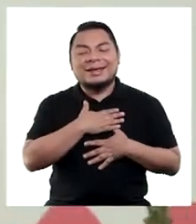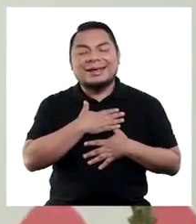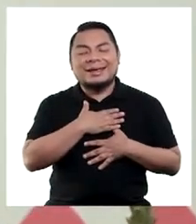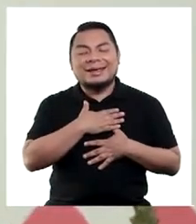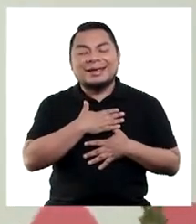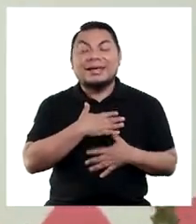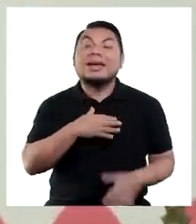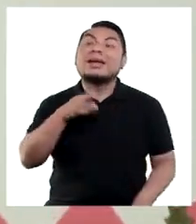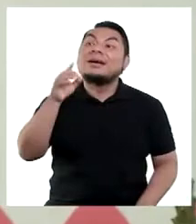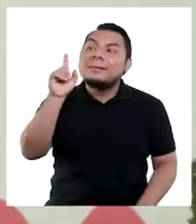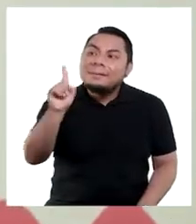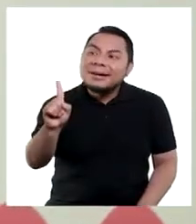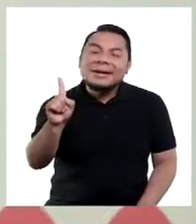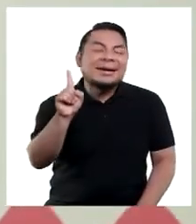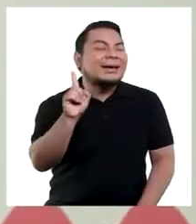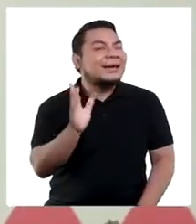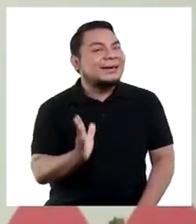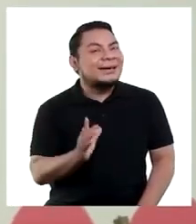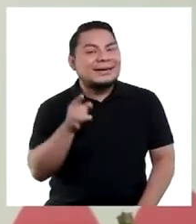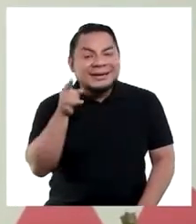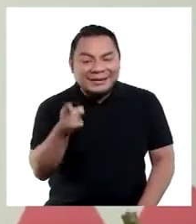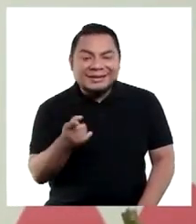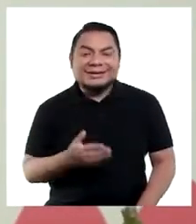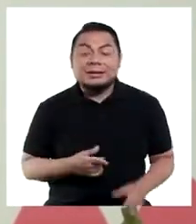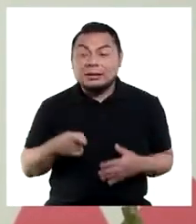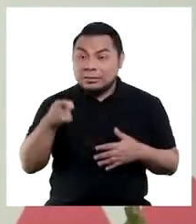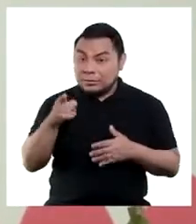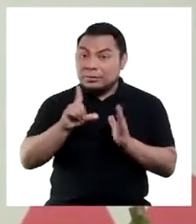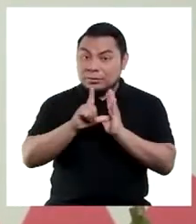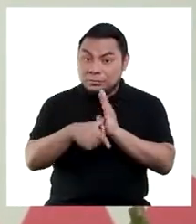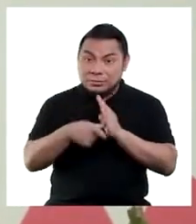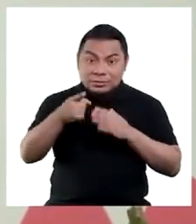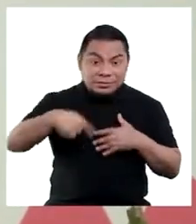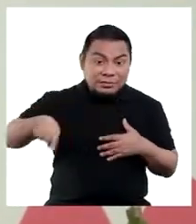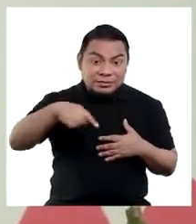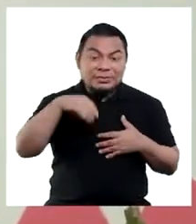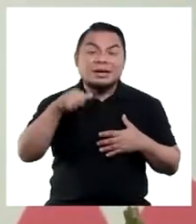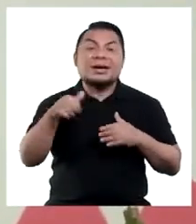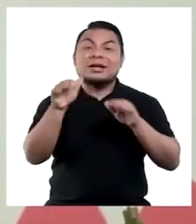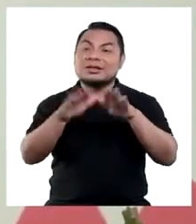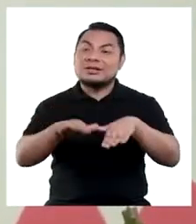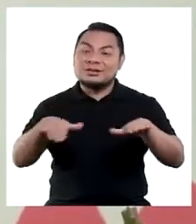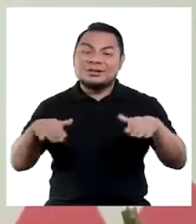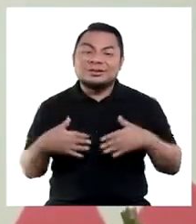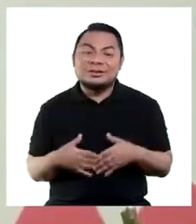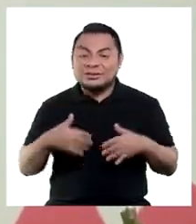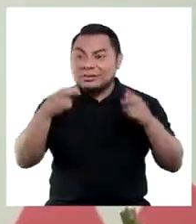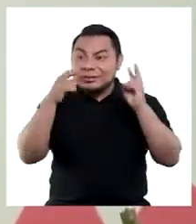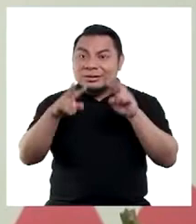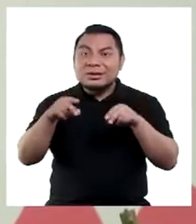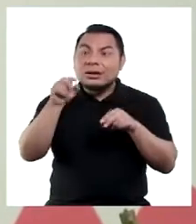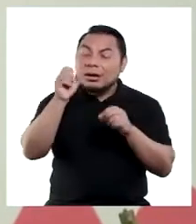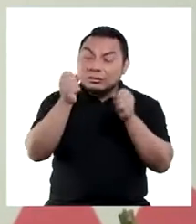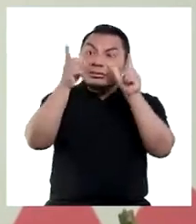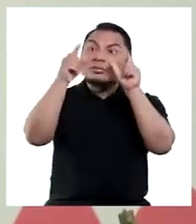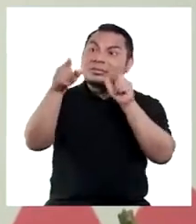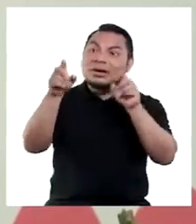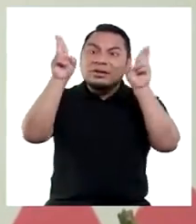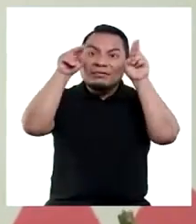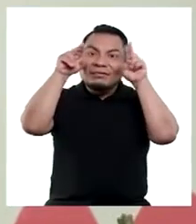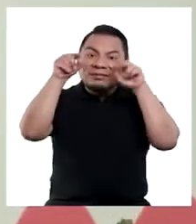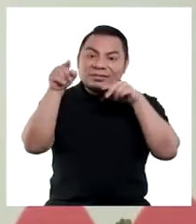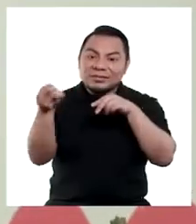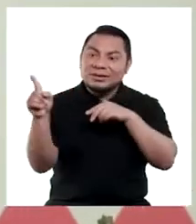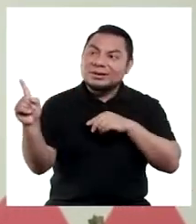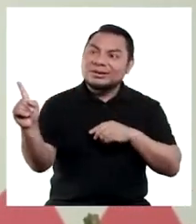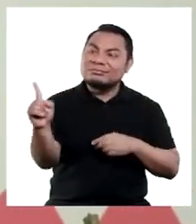pero pero pero igual me fue la sorpresa de los niños al ver que el conejito se